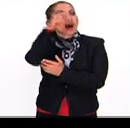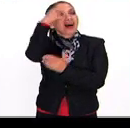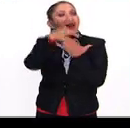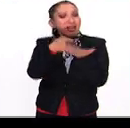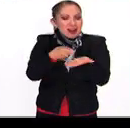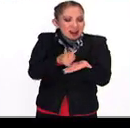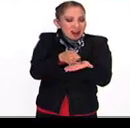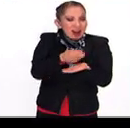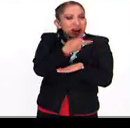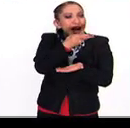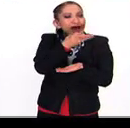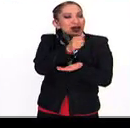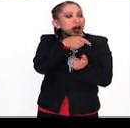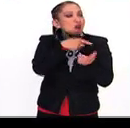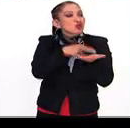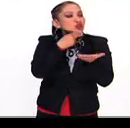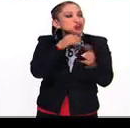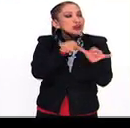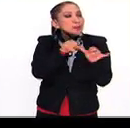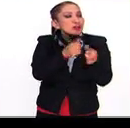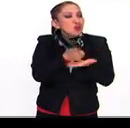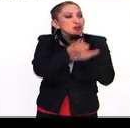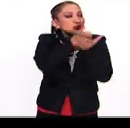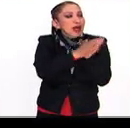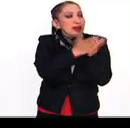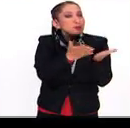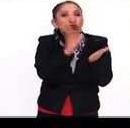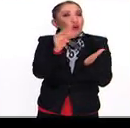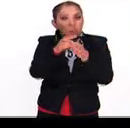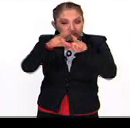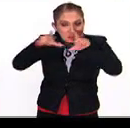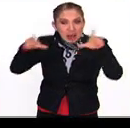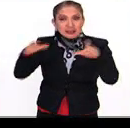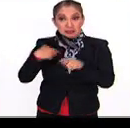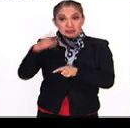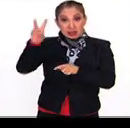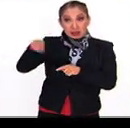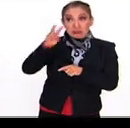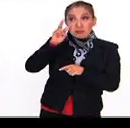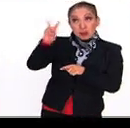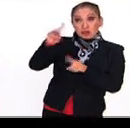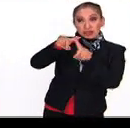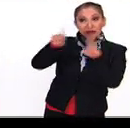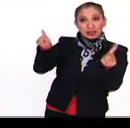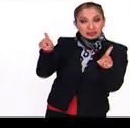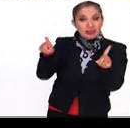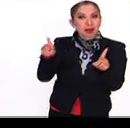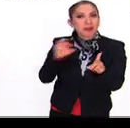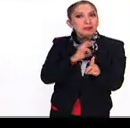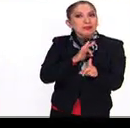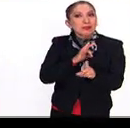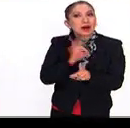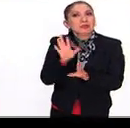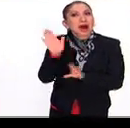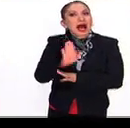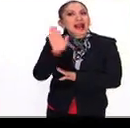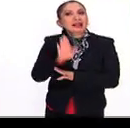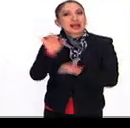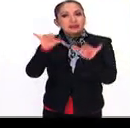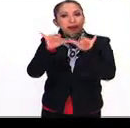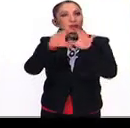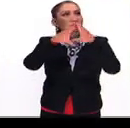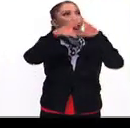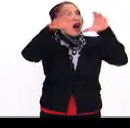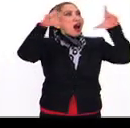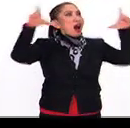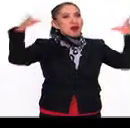la gráfica es un medio para el tamaño del libro. Exactamente, aquí estamos viendo justamente lo contrario. Podríamos decir que es para el tamaño de una pared